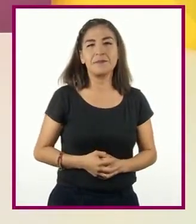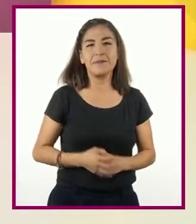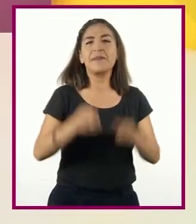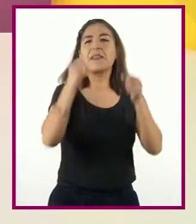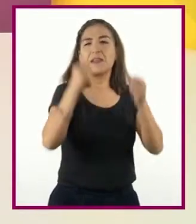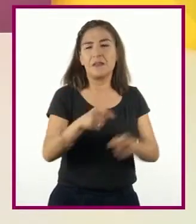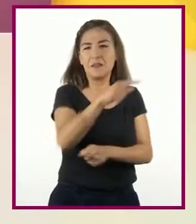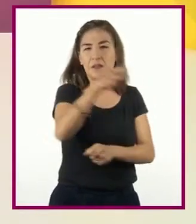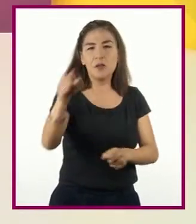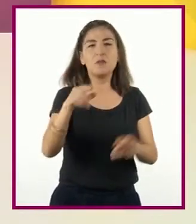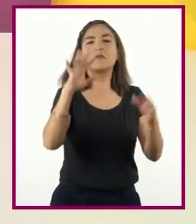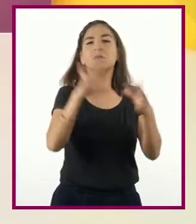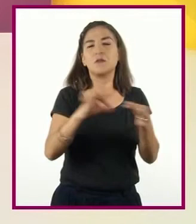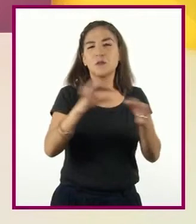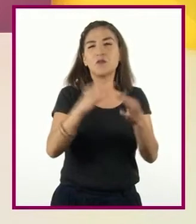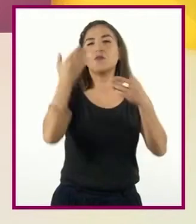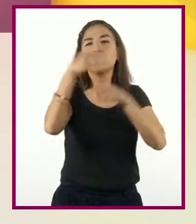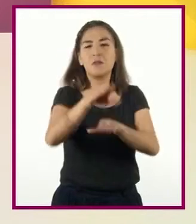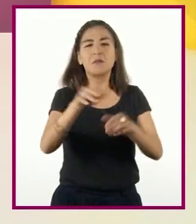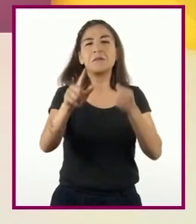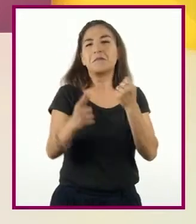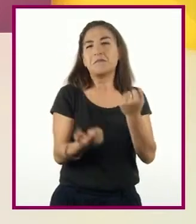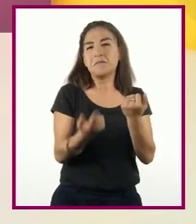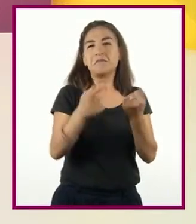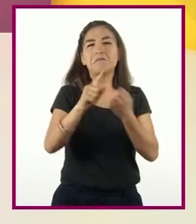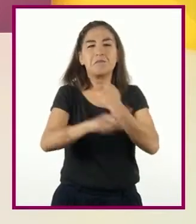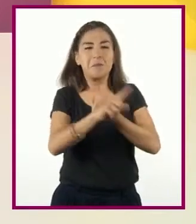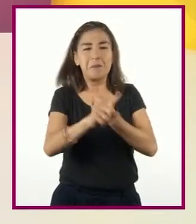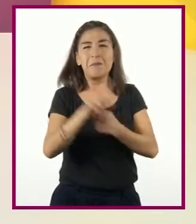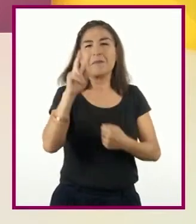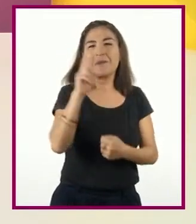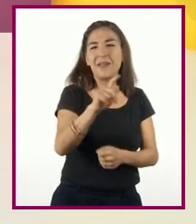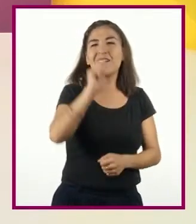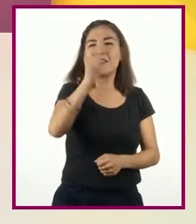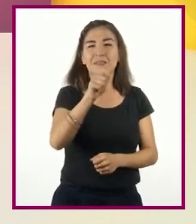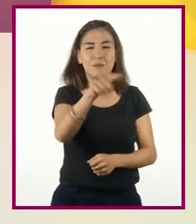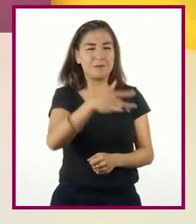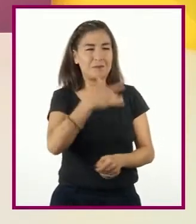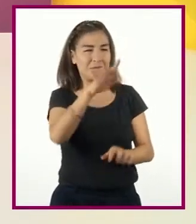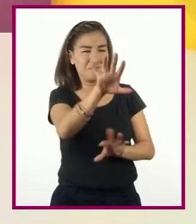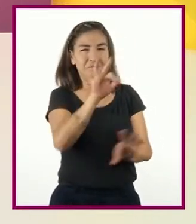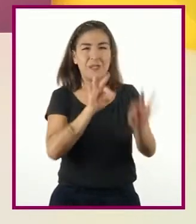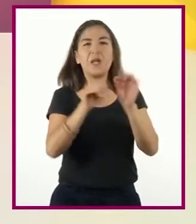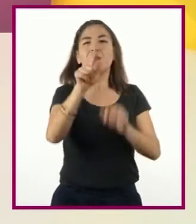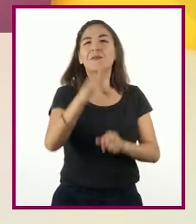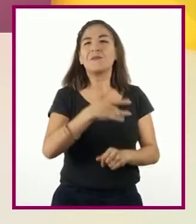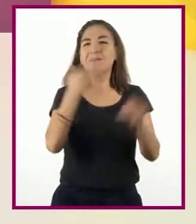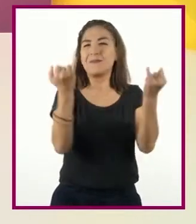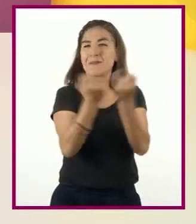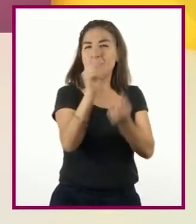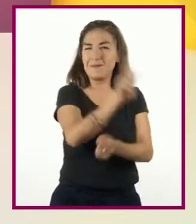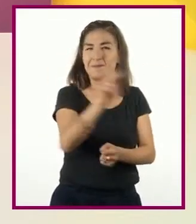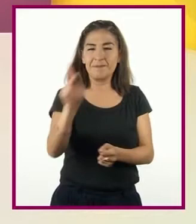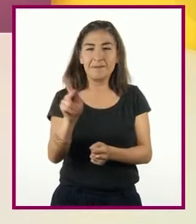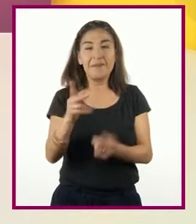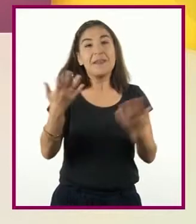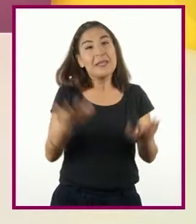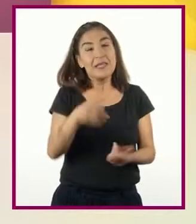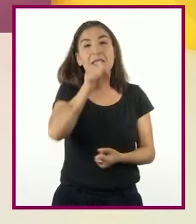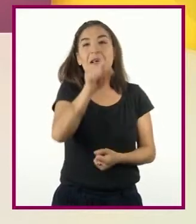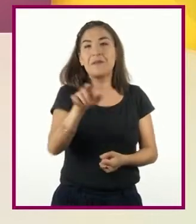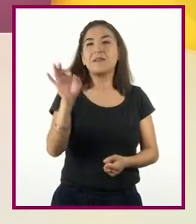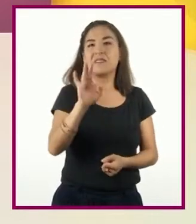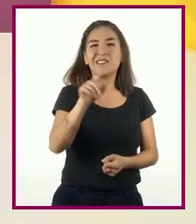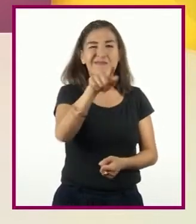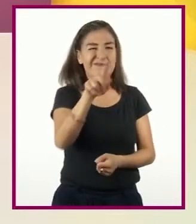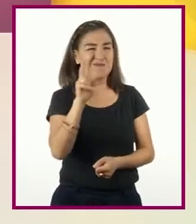Seguramente mencionarán varios aspectos o rasgos que consideran que les definen. Sin embargo, es probable que no les